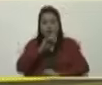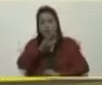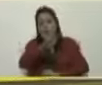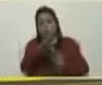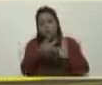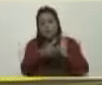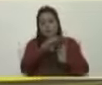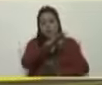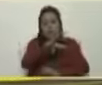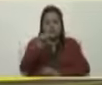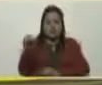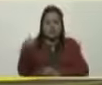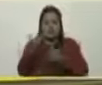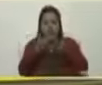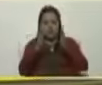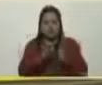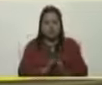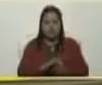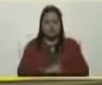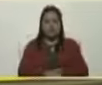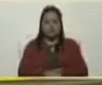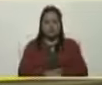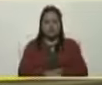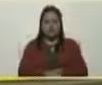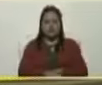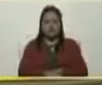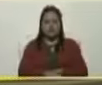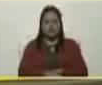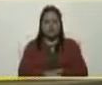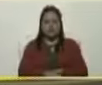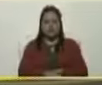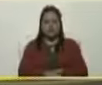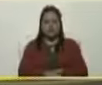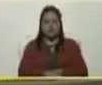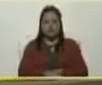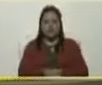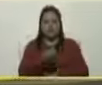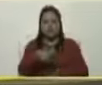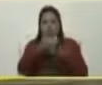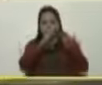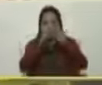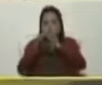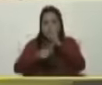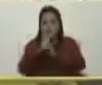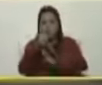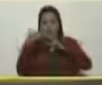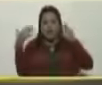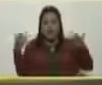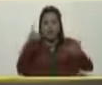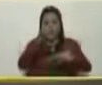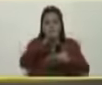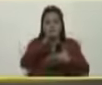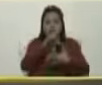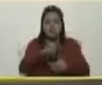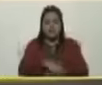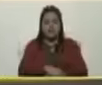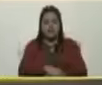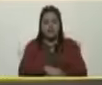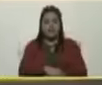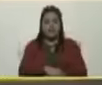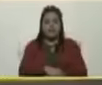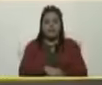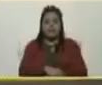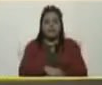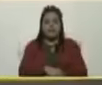4.300 estudiantes. Tenemos el barrio más grande de Latinoamérica, que pasó a la faila de Brasil, que se